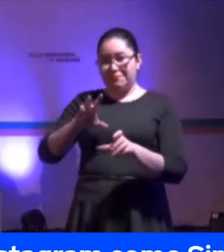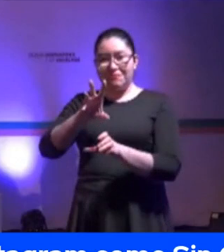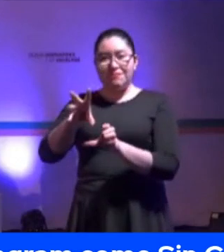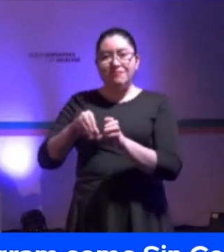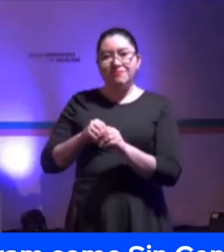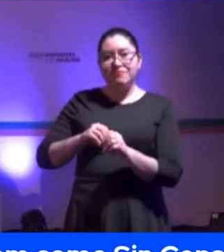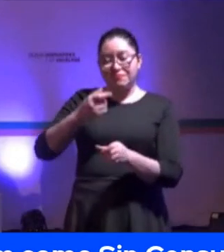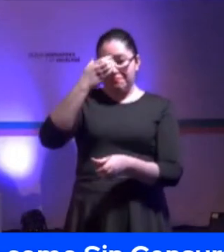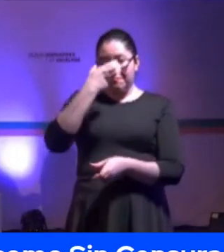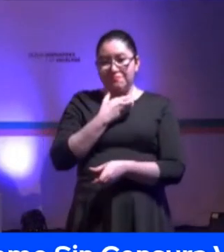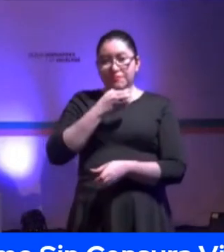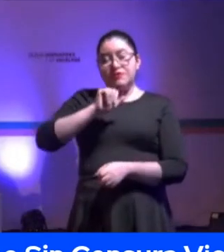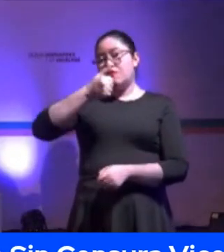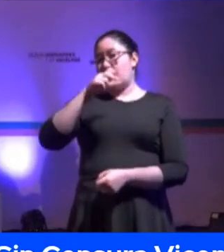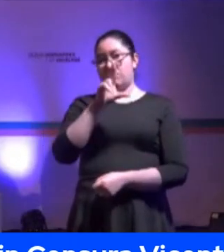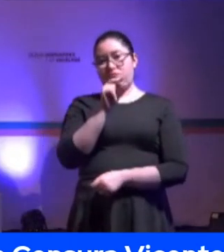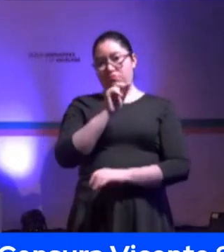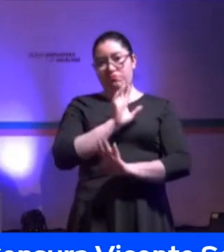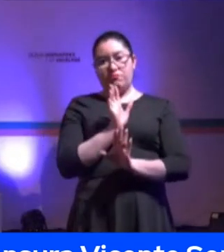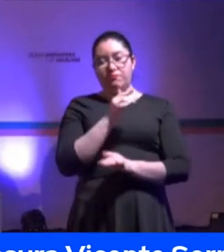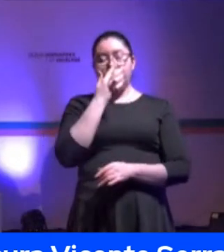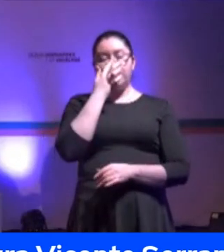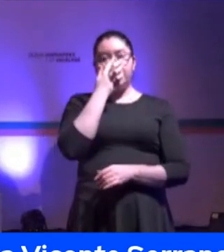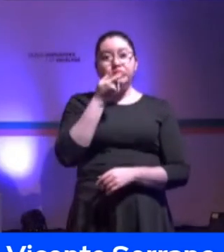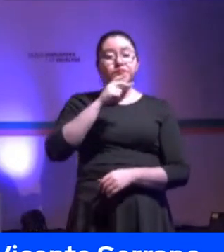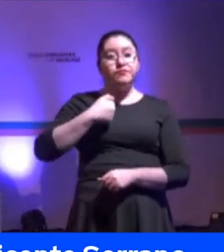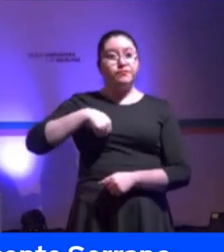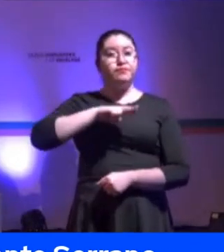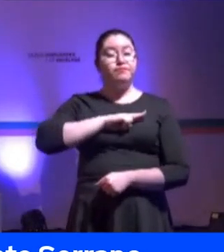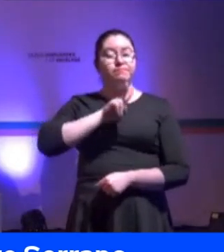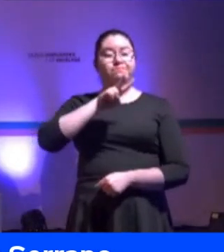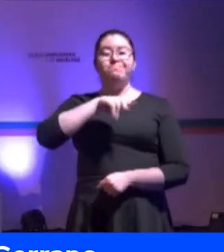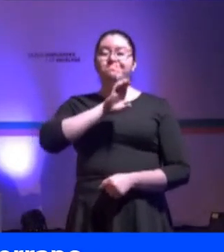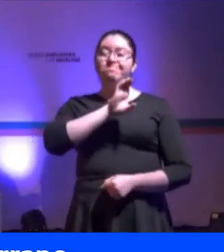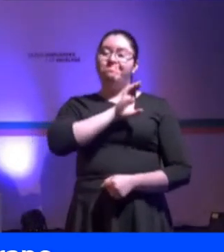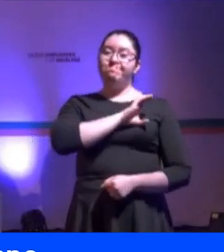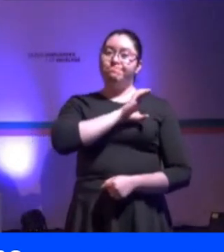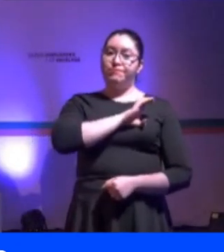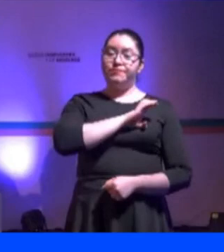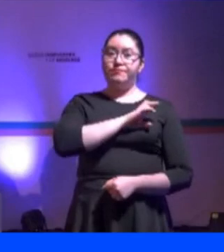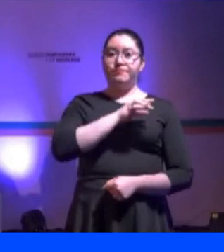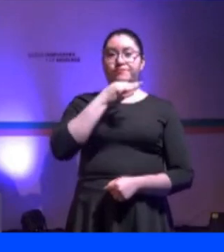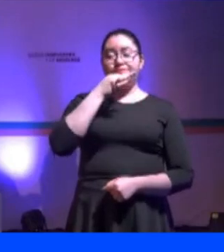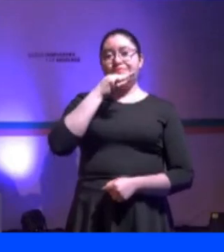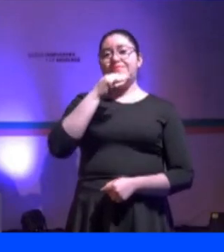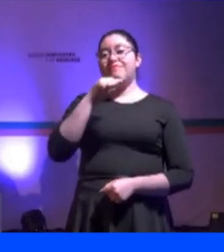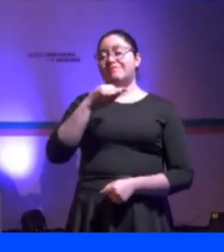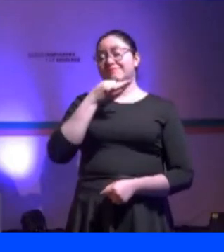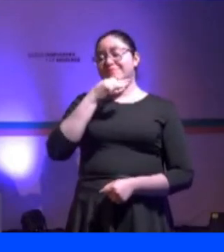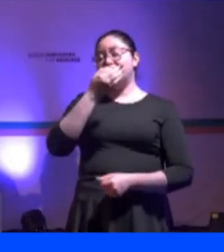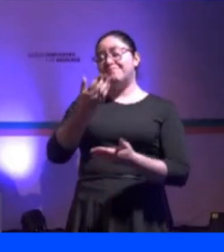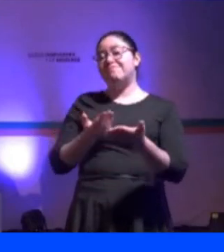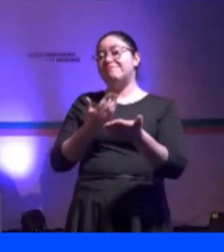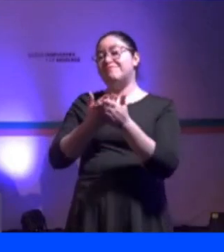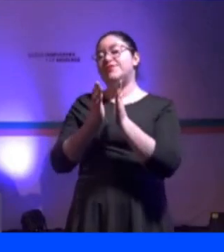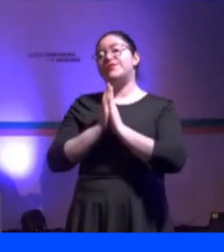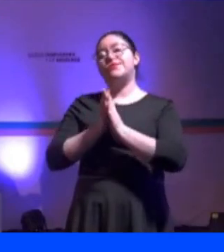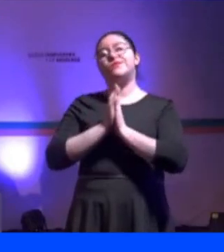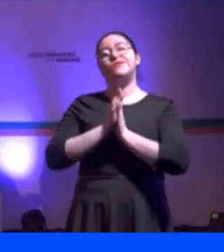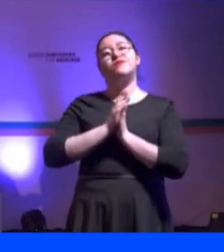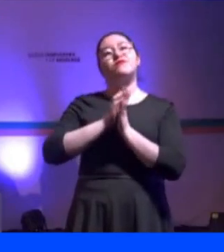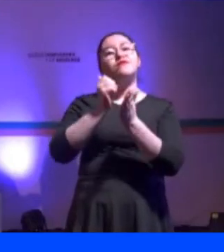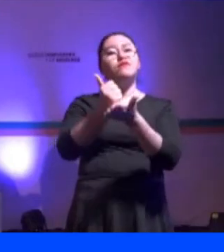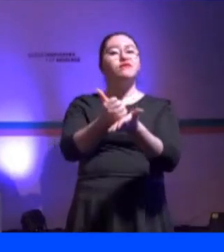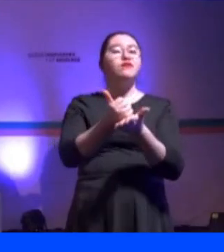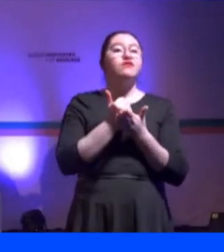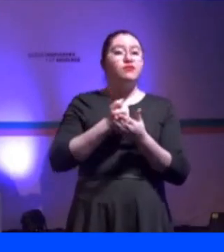rostro, otros no. Pero por lo menos nosotros, con mucho cariño, les pido que nos ayuden porque a lo mejor no tenemos todos